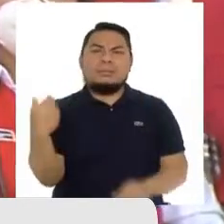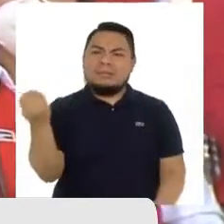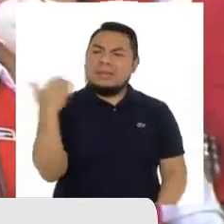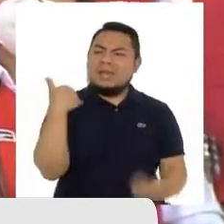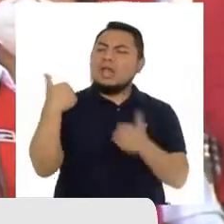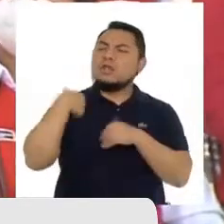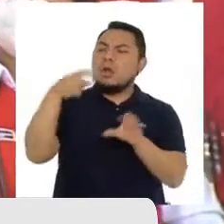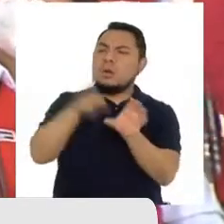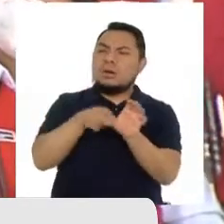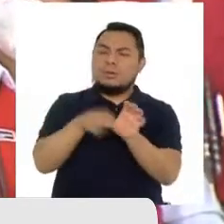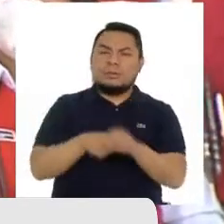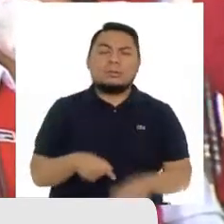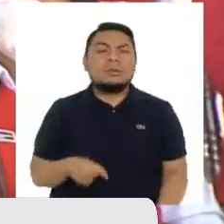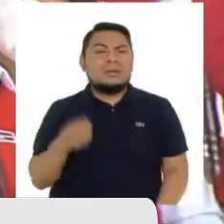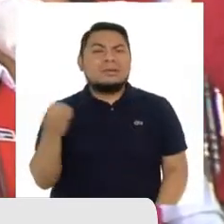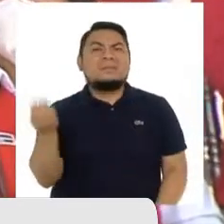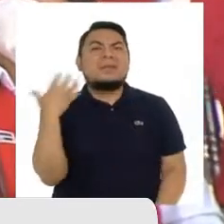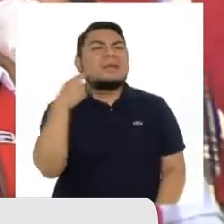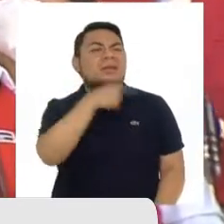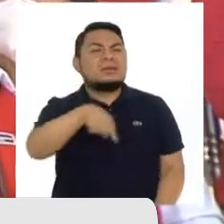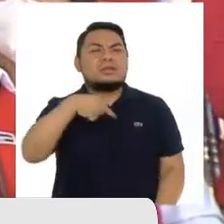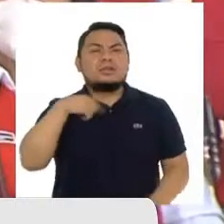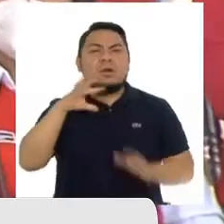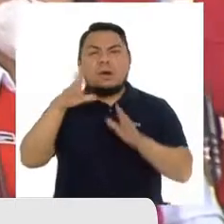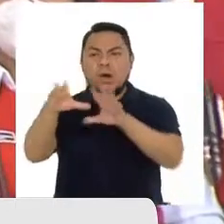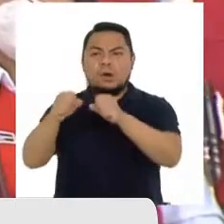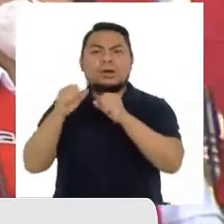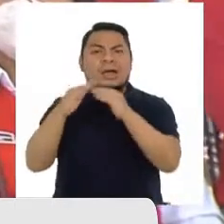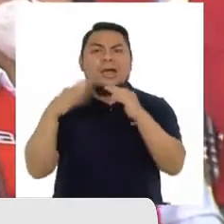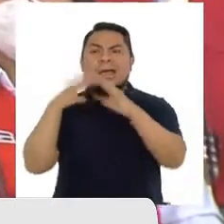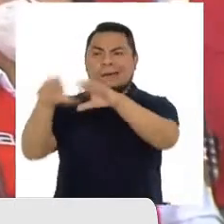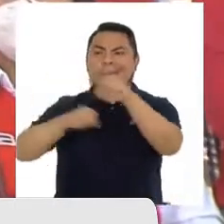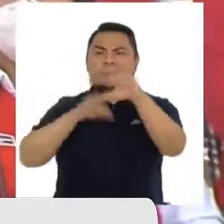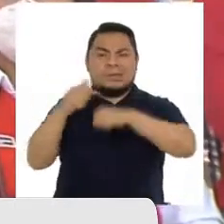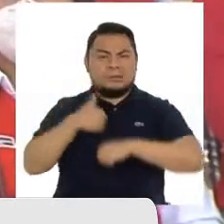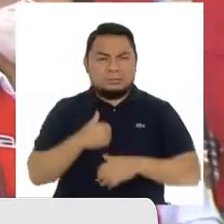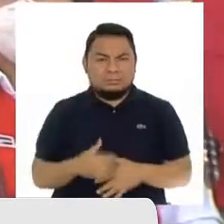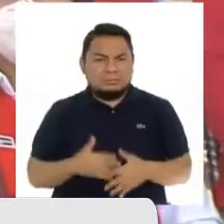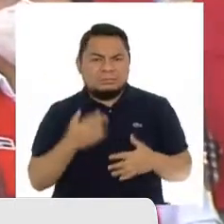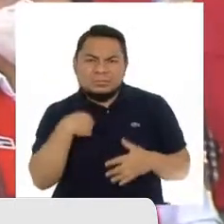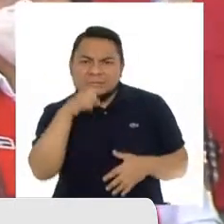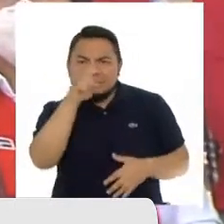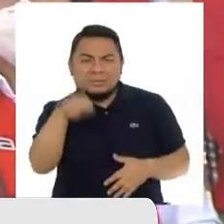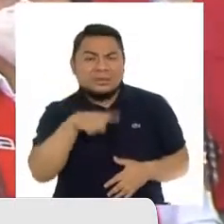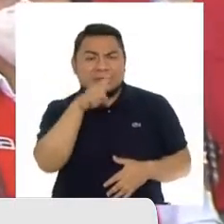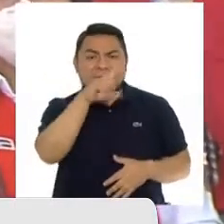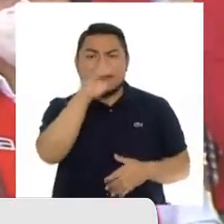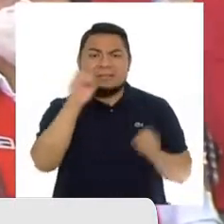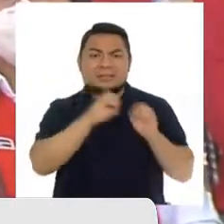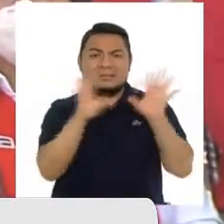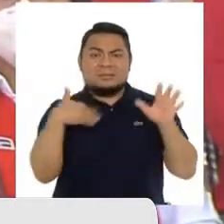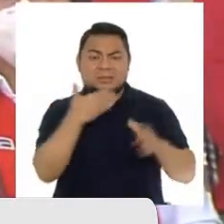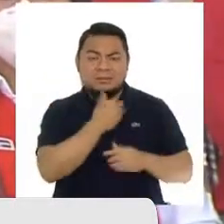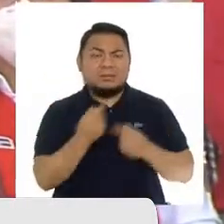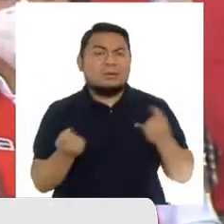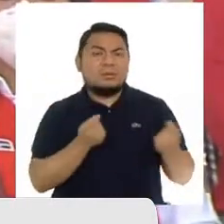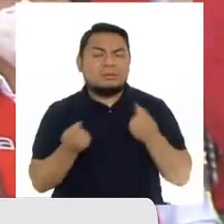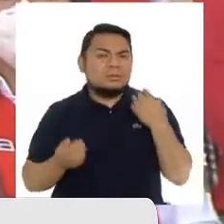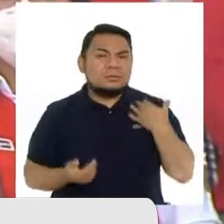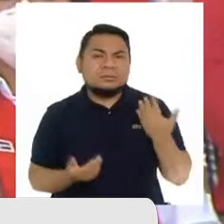y que le voy a quitar sus propiedades yo pregunto han pasado 100 días de mi gobierno